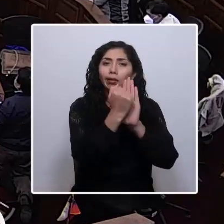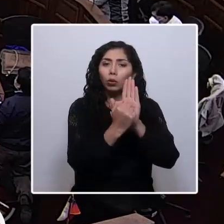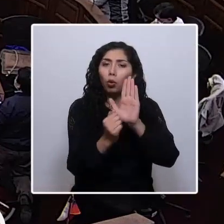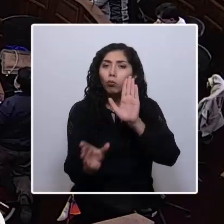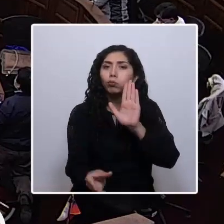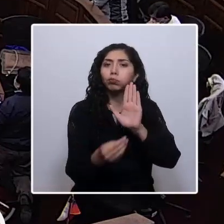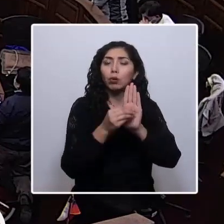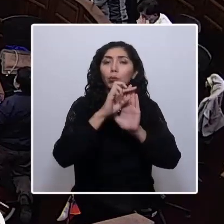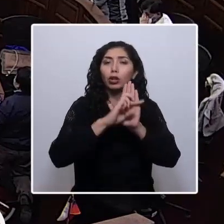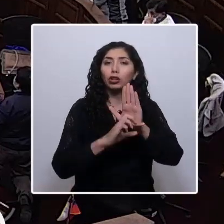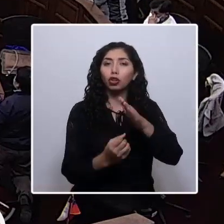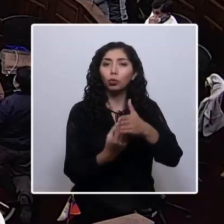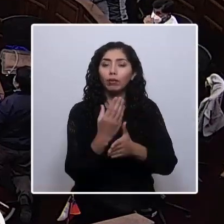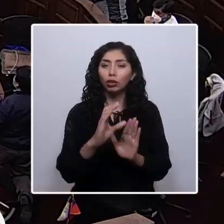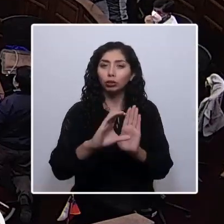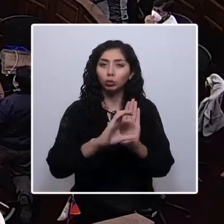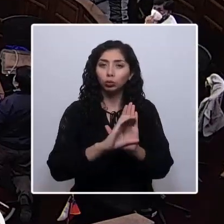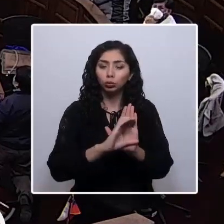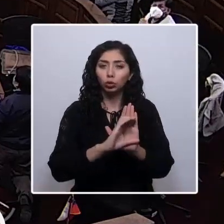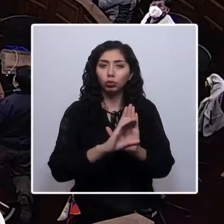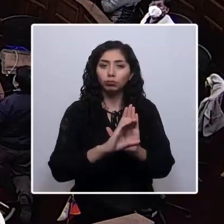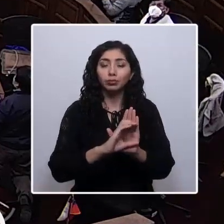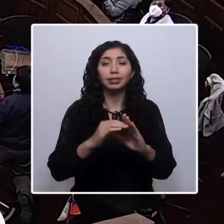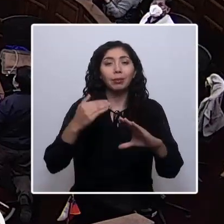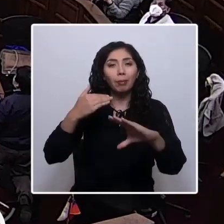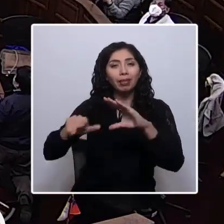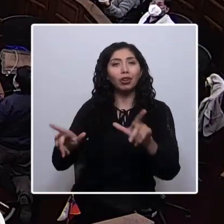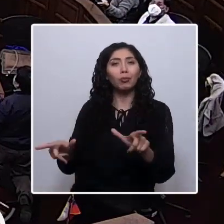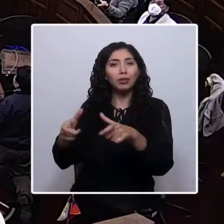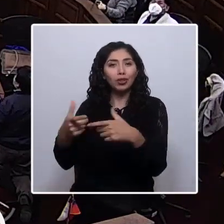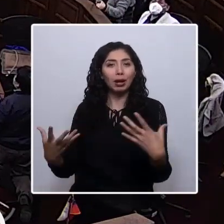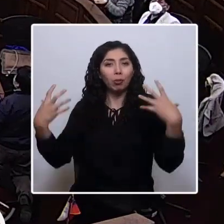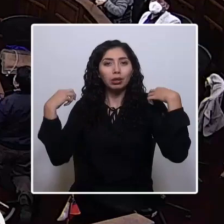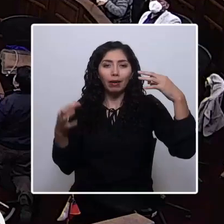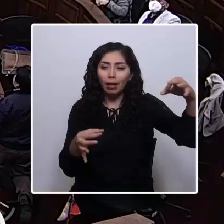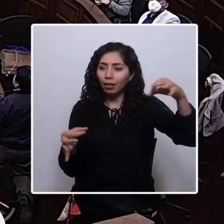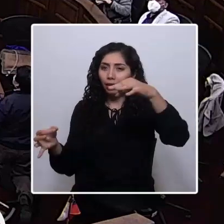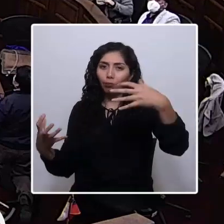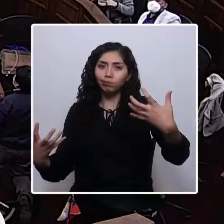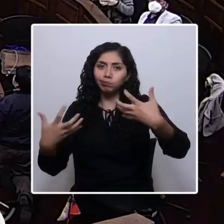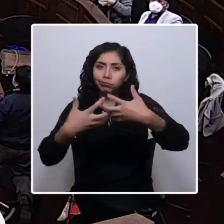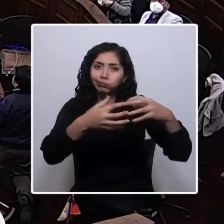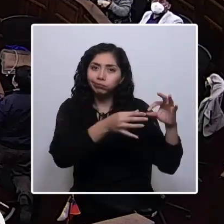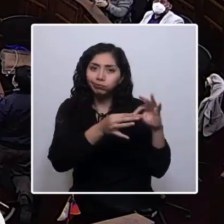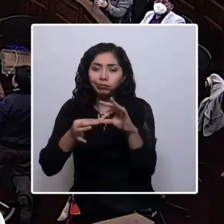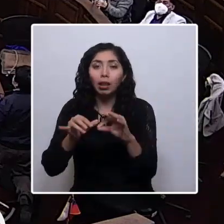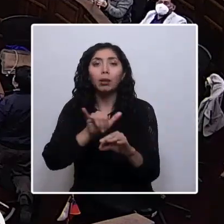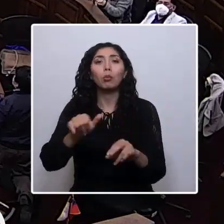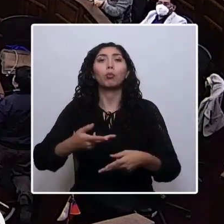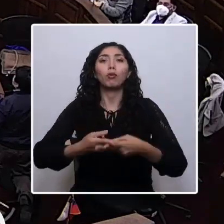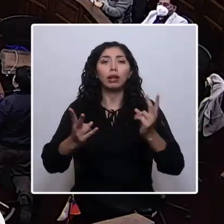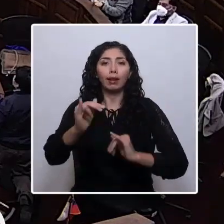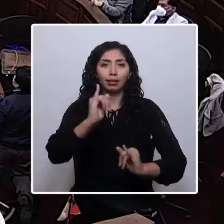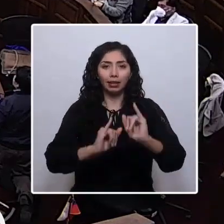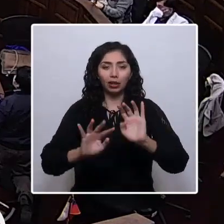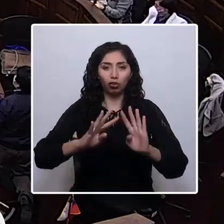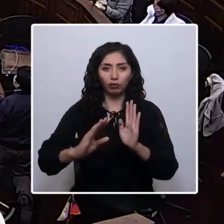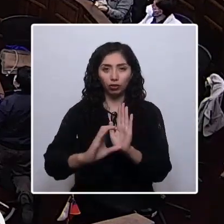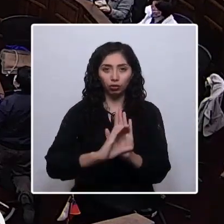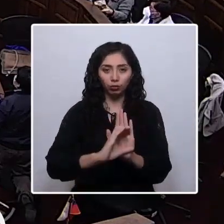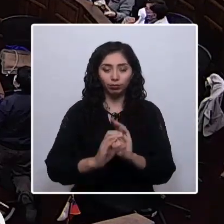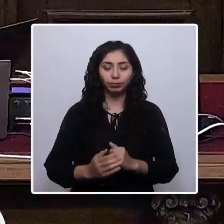nueva constitución. Pasan a la comisión de armonización y se publicarán en el sitio electrónico de la convención